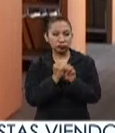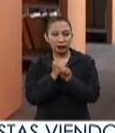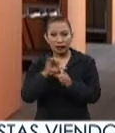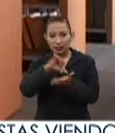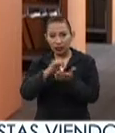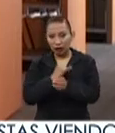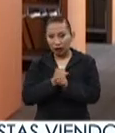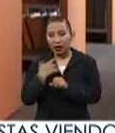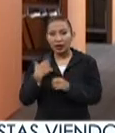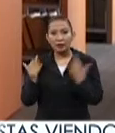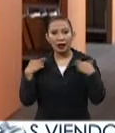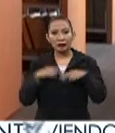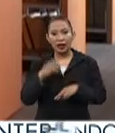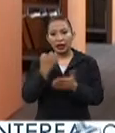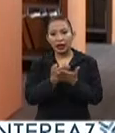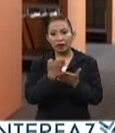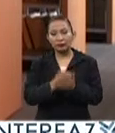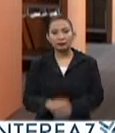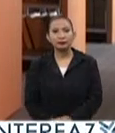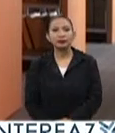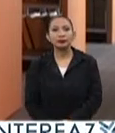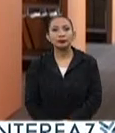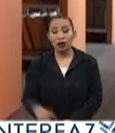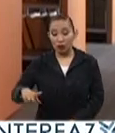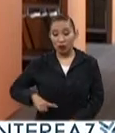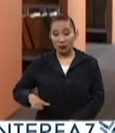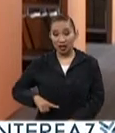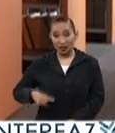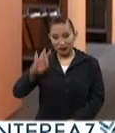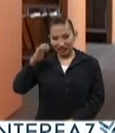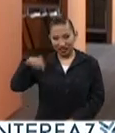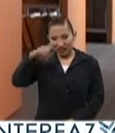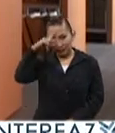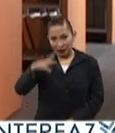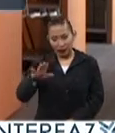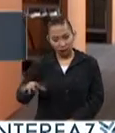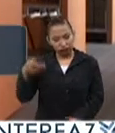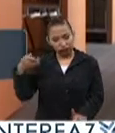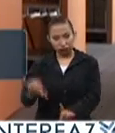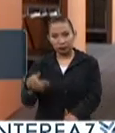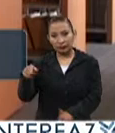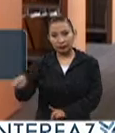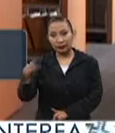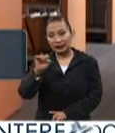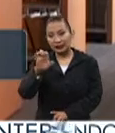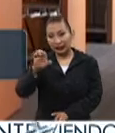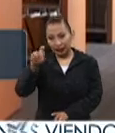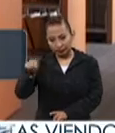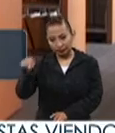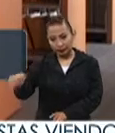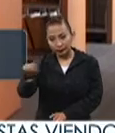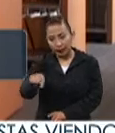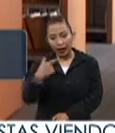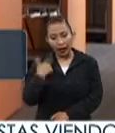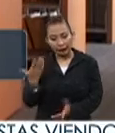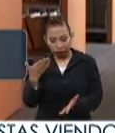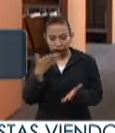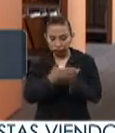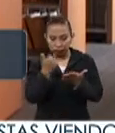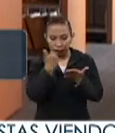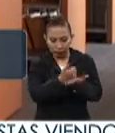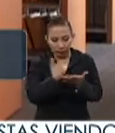Centro de Investigación y Docencia Económicas. El gobierno federal, específicamente la SEP, se ha